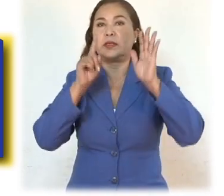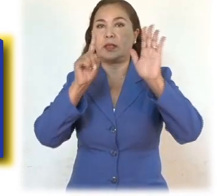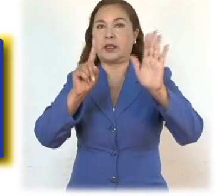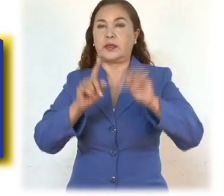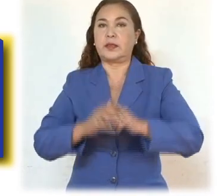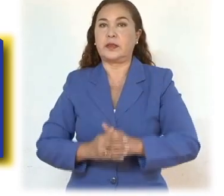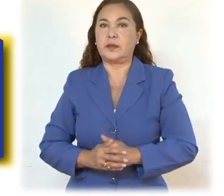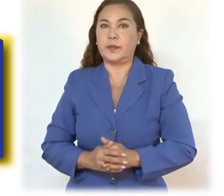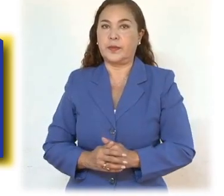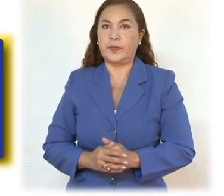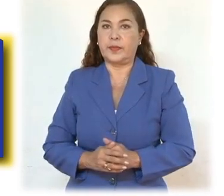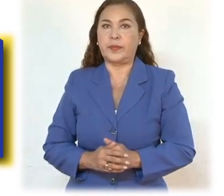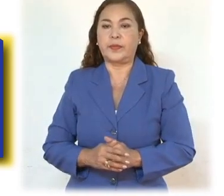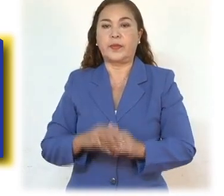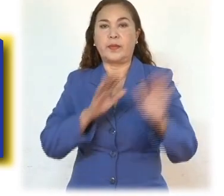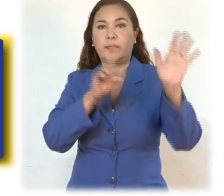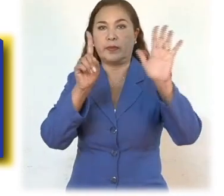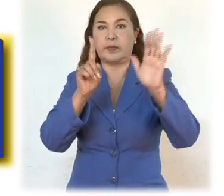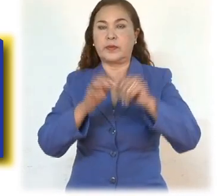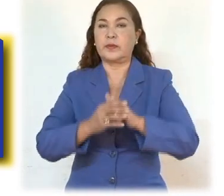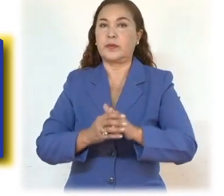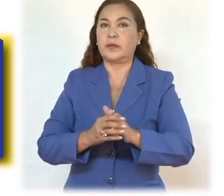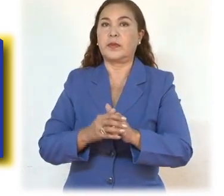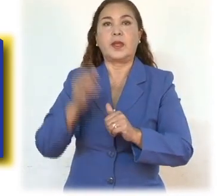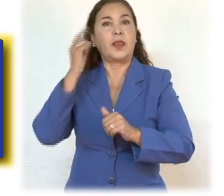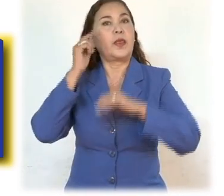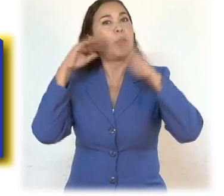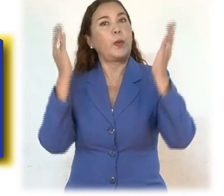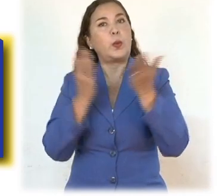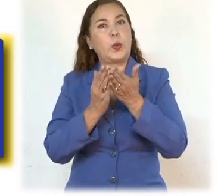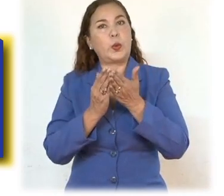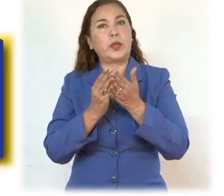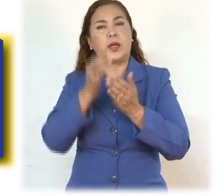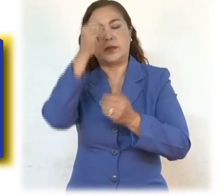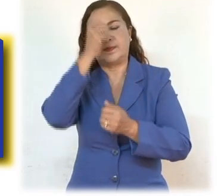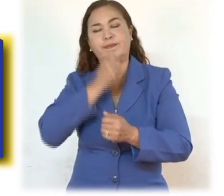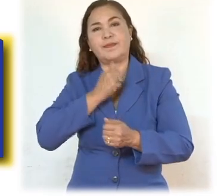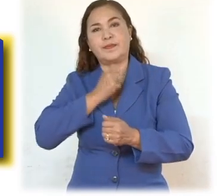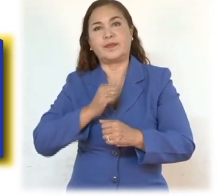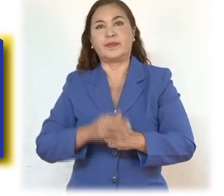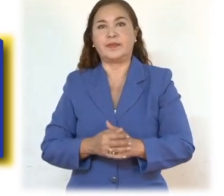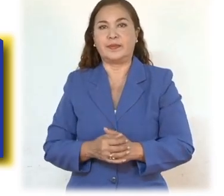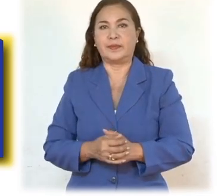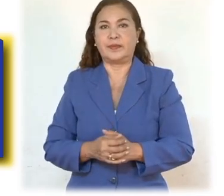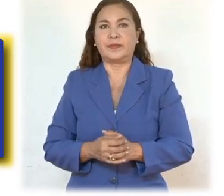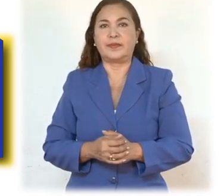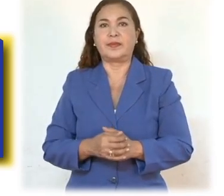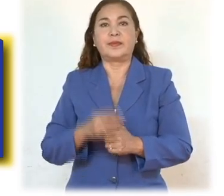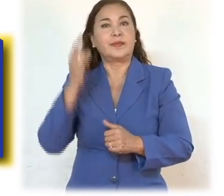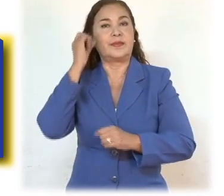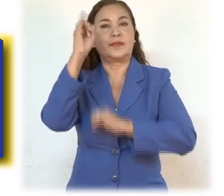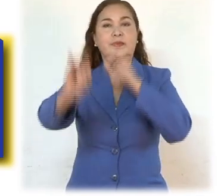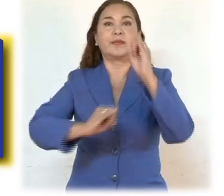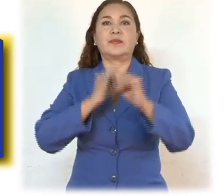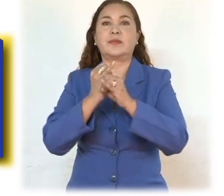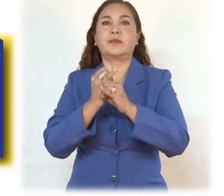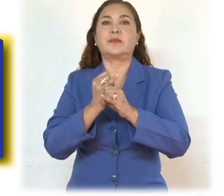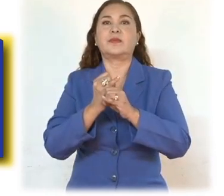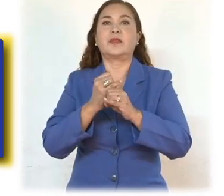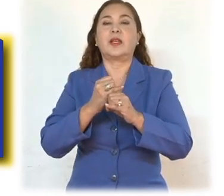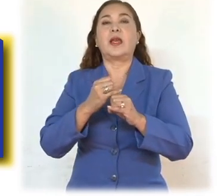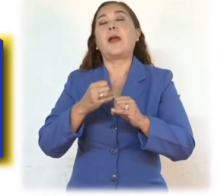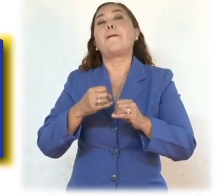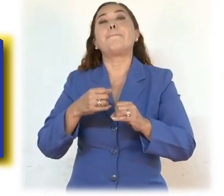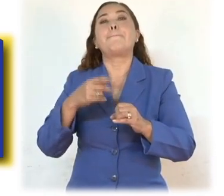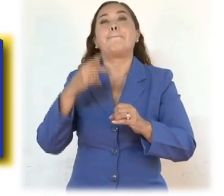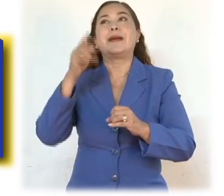2006 día 16 día mundial de la tolerancia día internacional del patrimonio